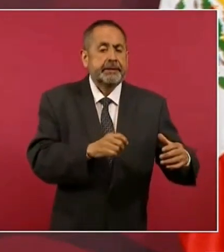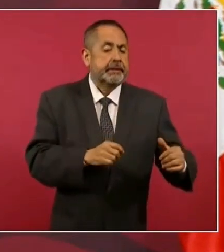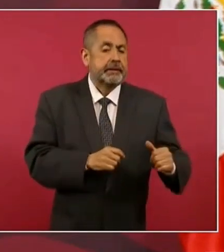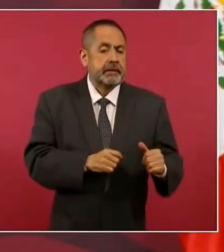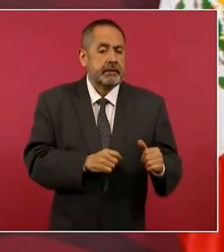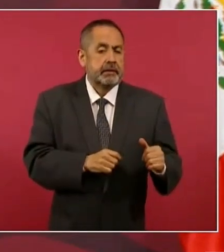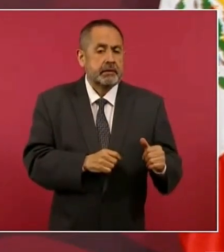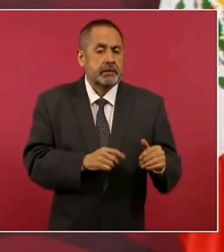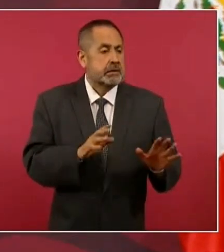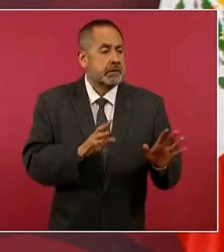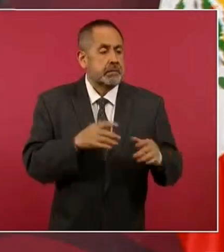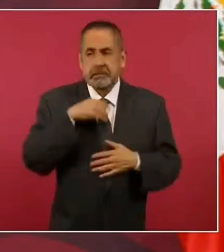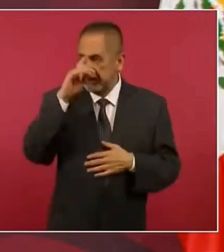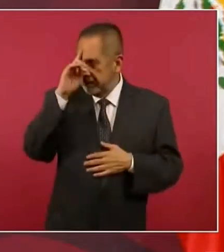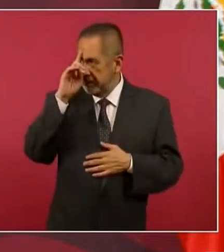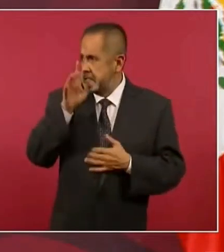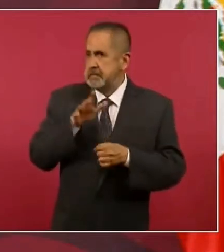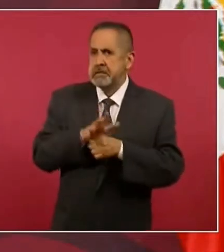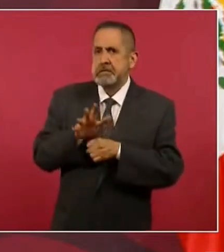se pensaba de que ya